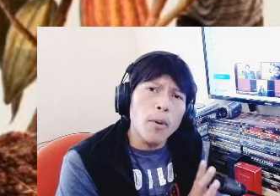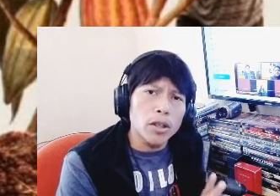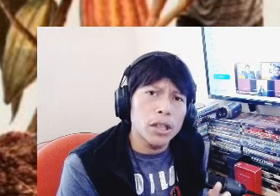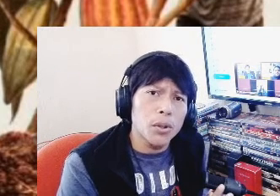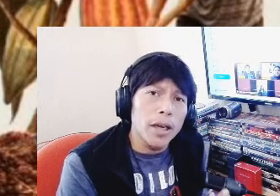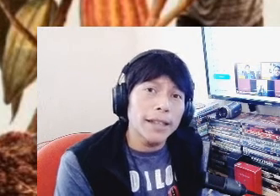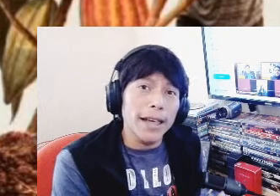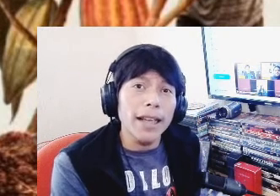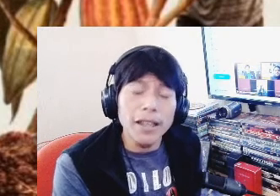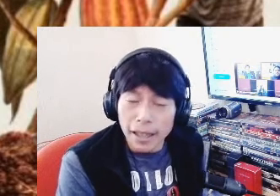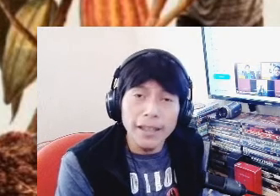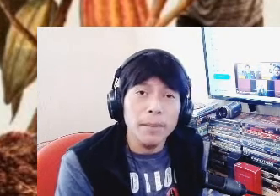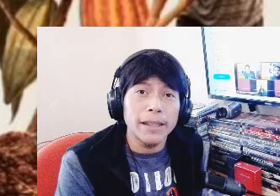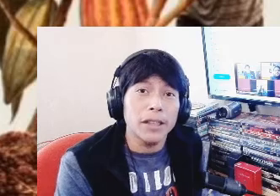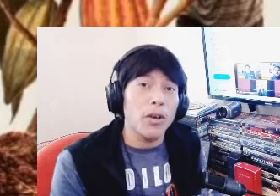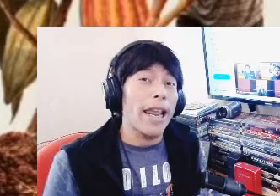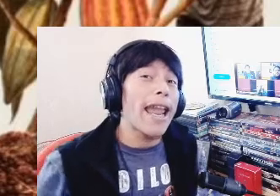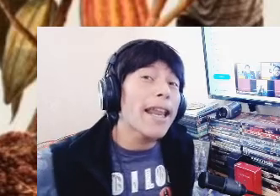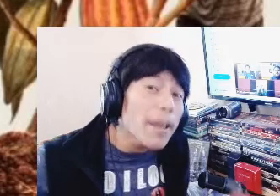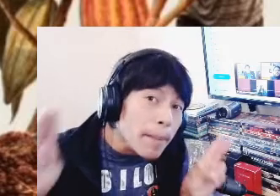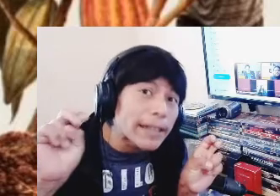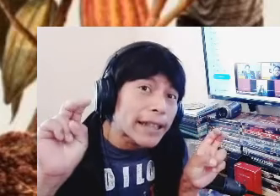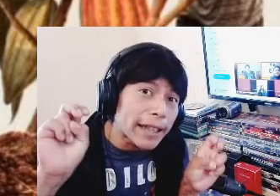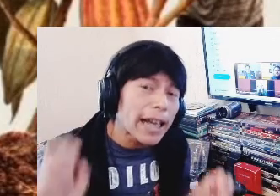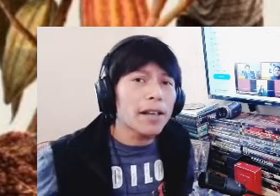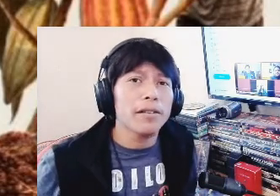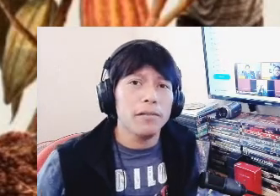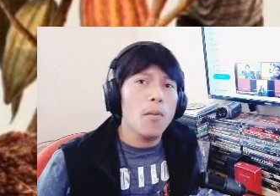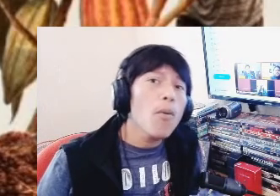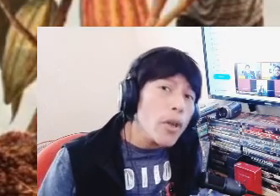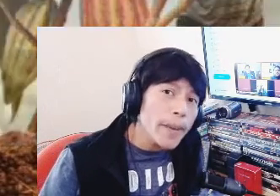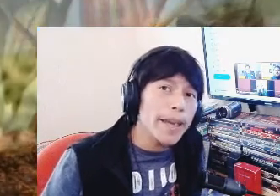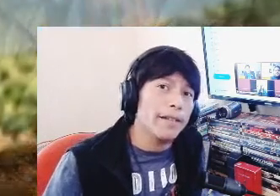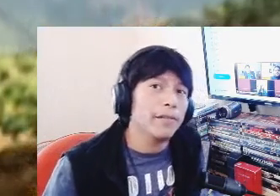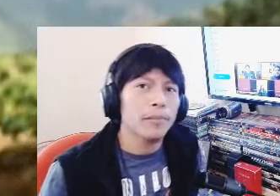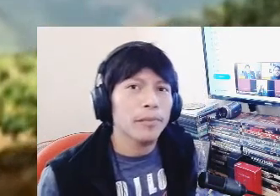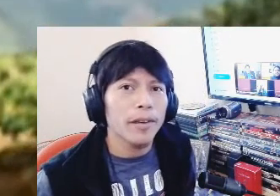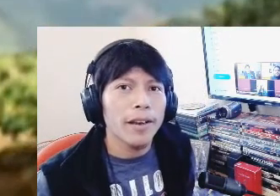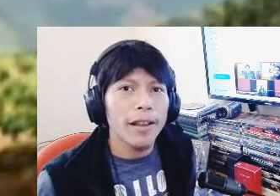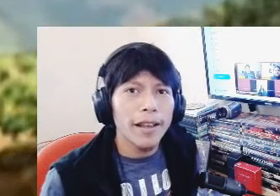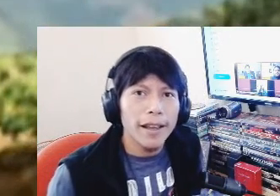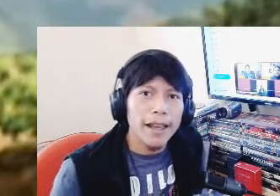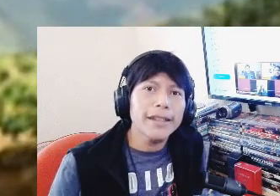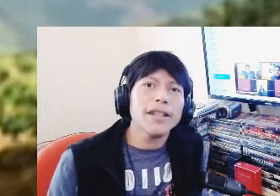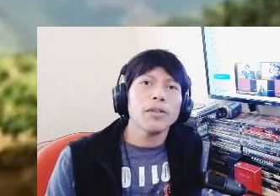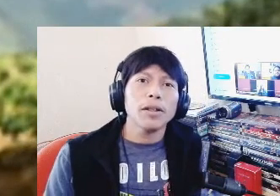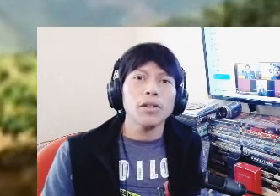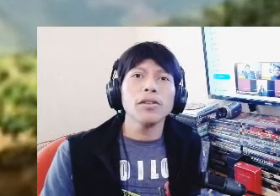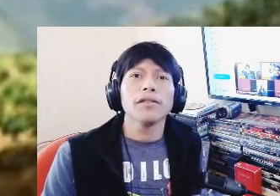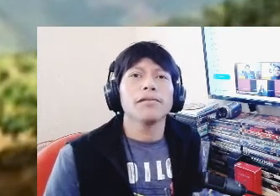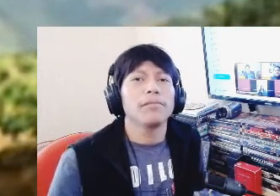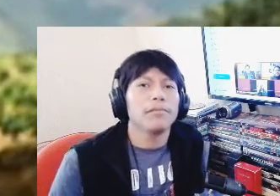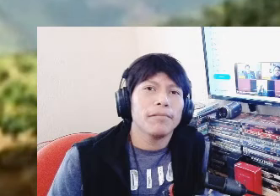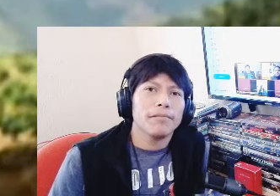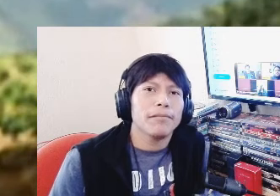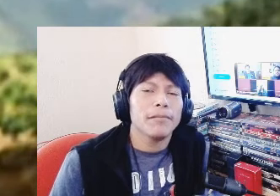tomó a proceso, en sacar esa investigación, en investigar muy bien esa